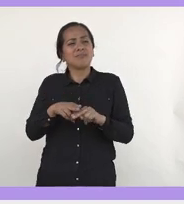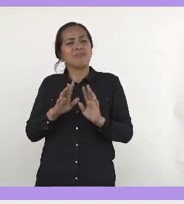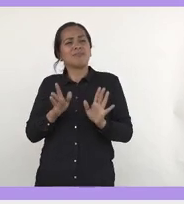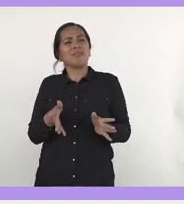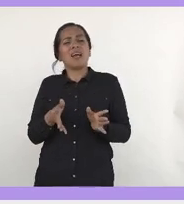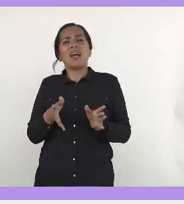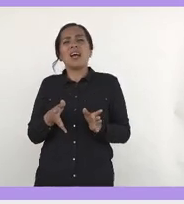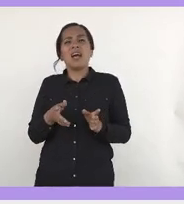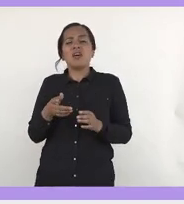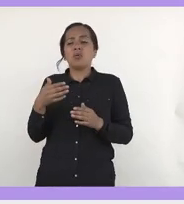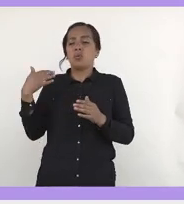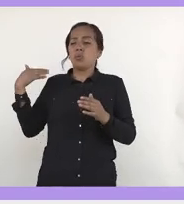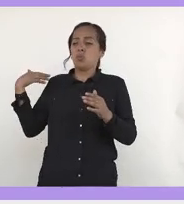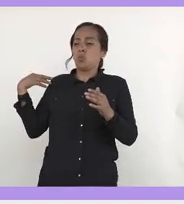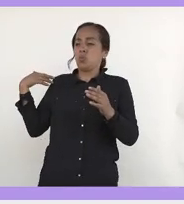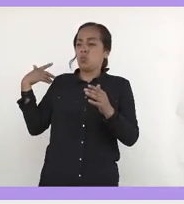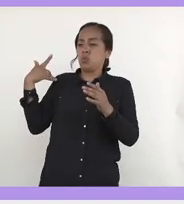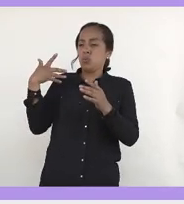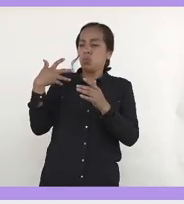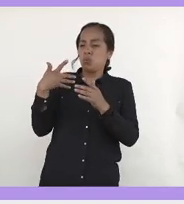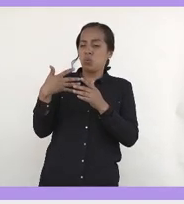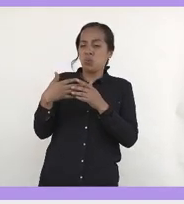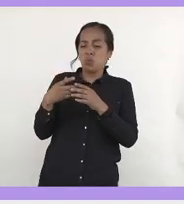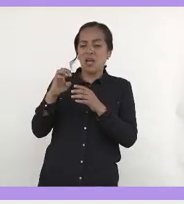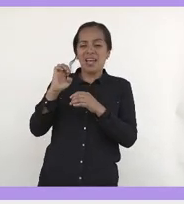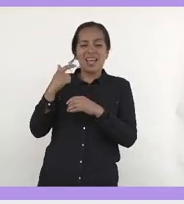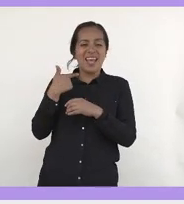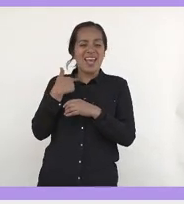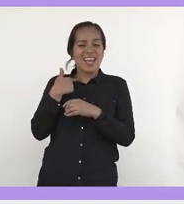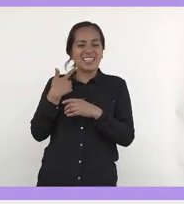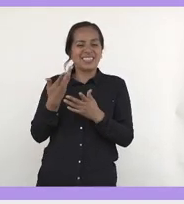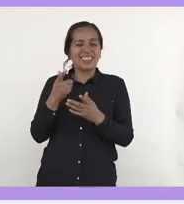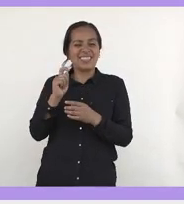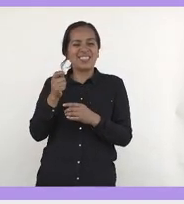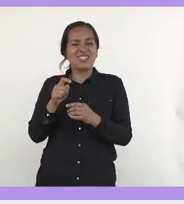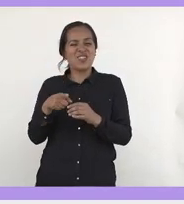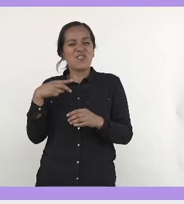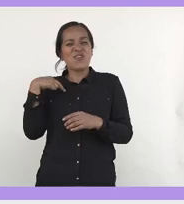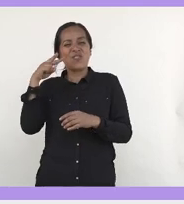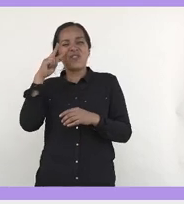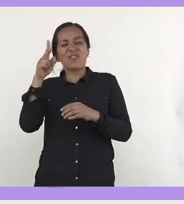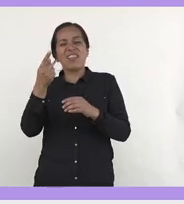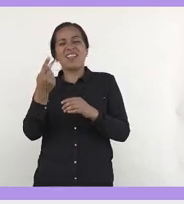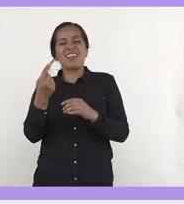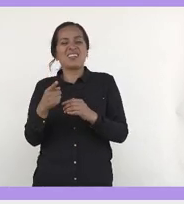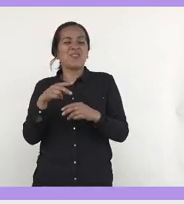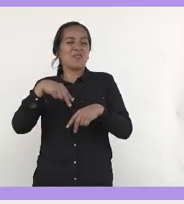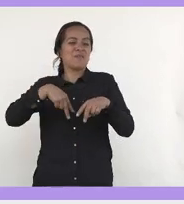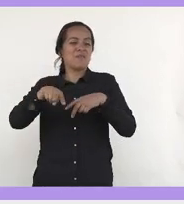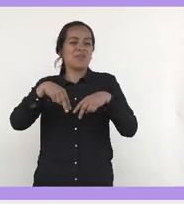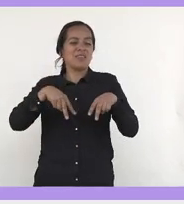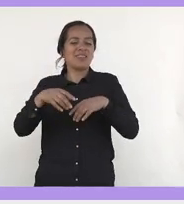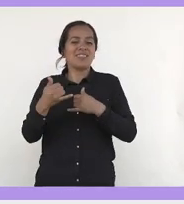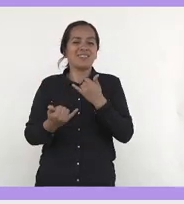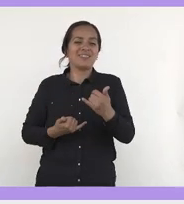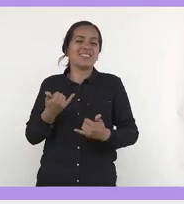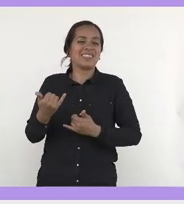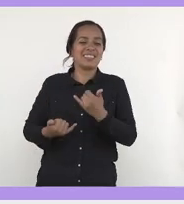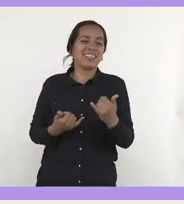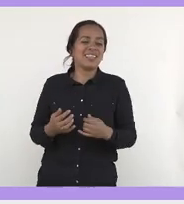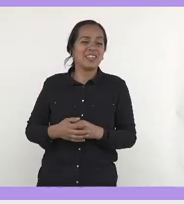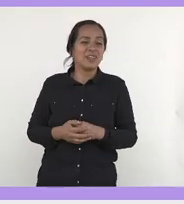todos los años que me aventé ahora con tu ex novio viendo quién sabe Cuántos partidos lo único que me dejas este